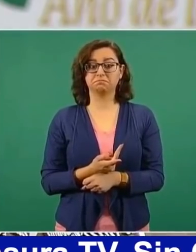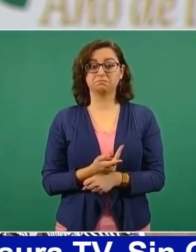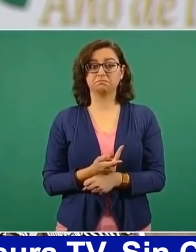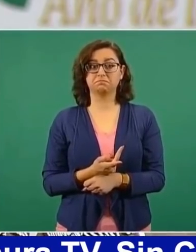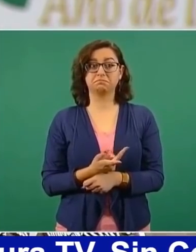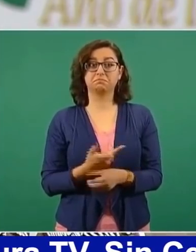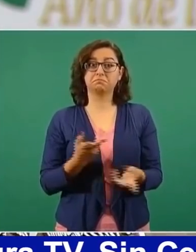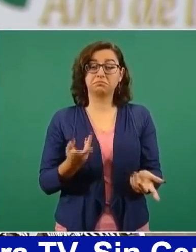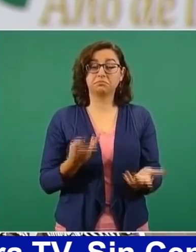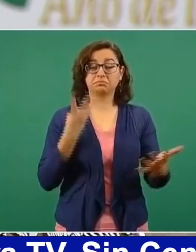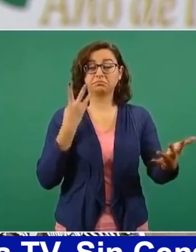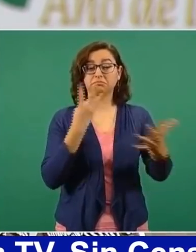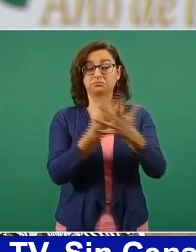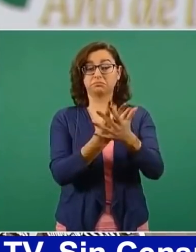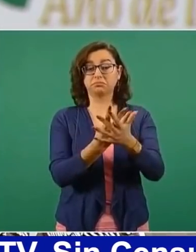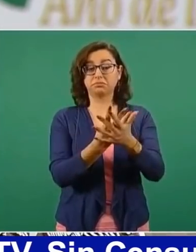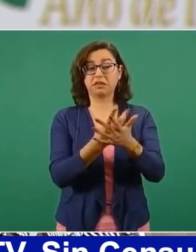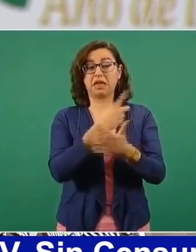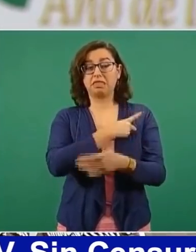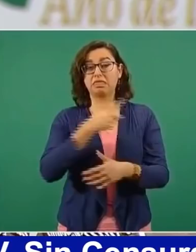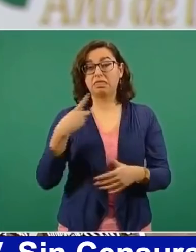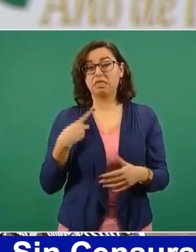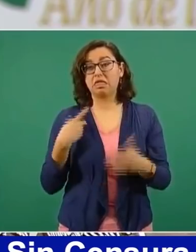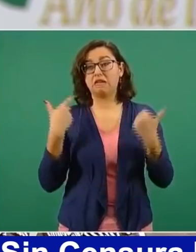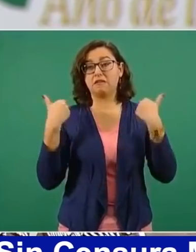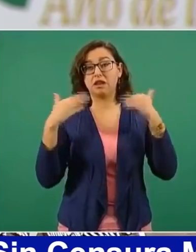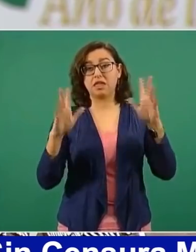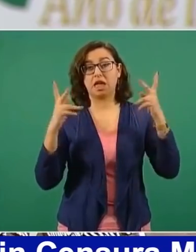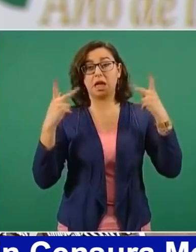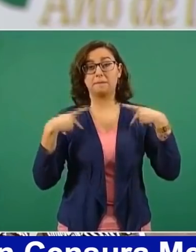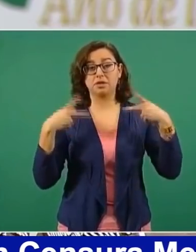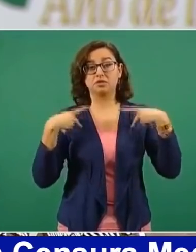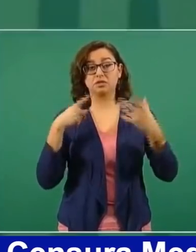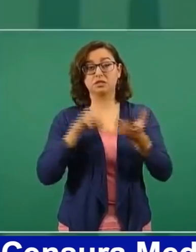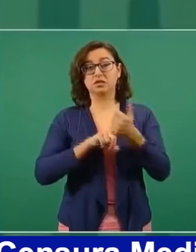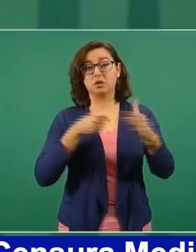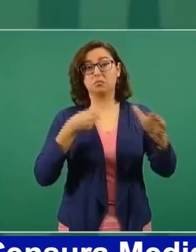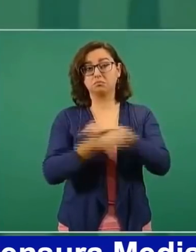Promedio deben de estar al 60%, pero el contrato